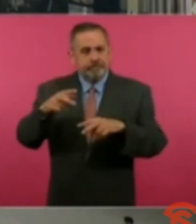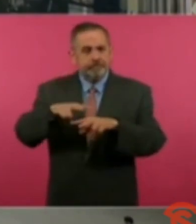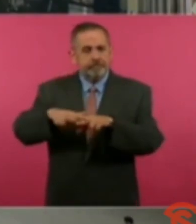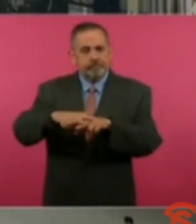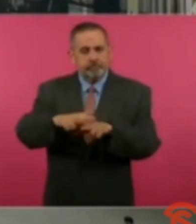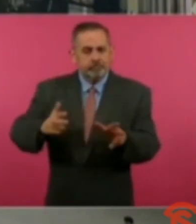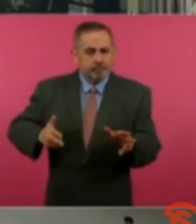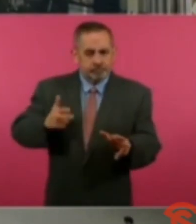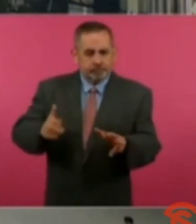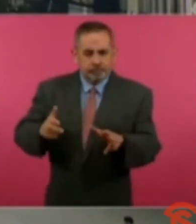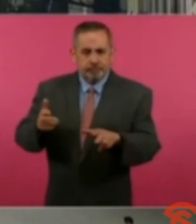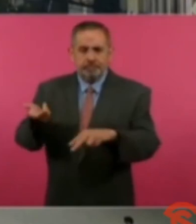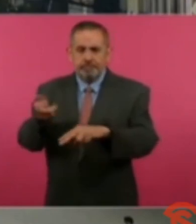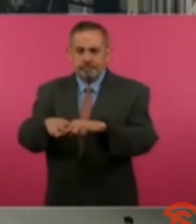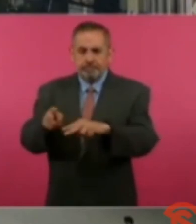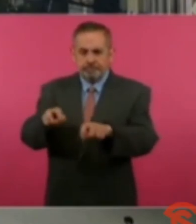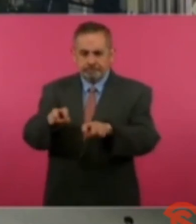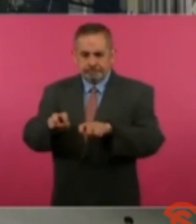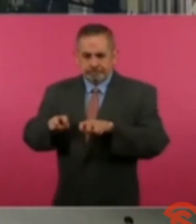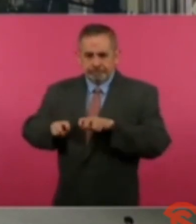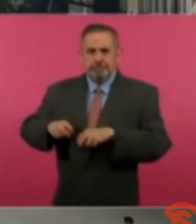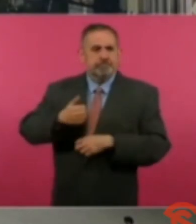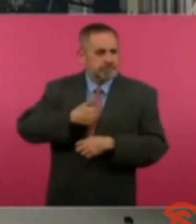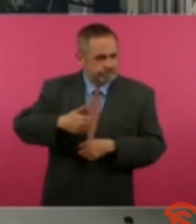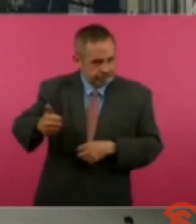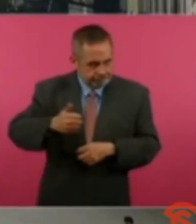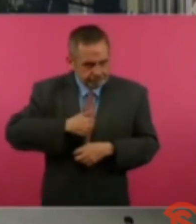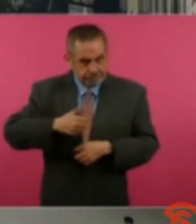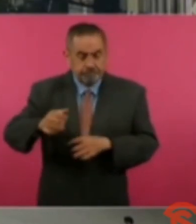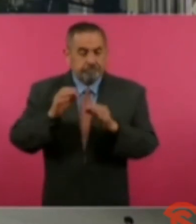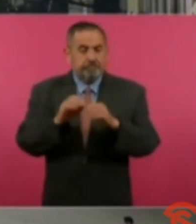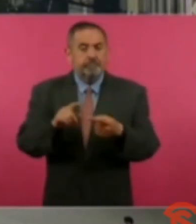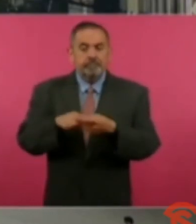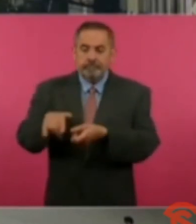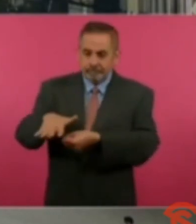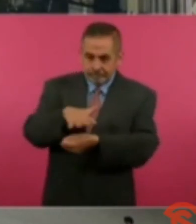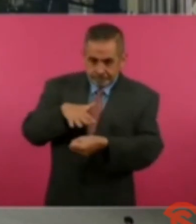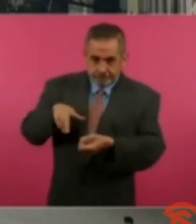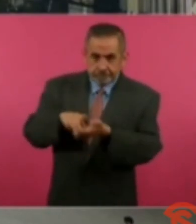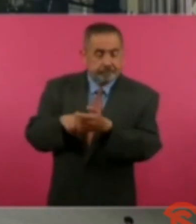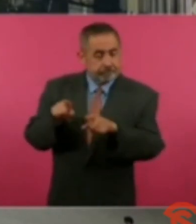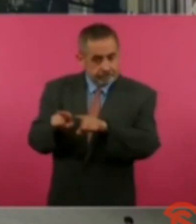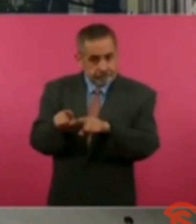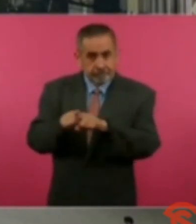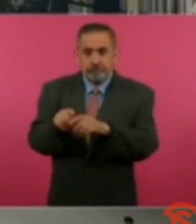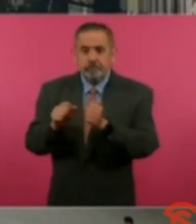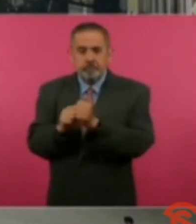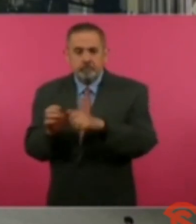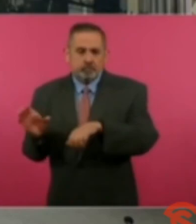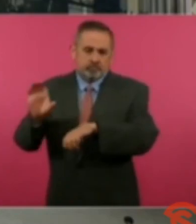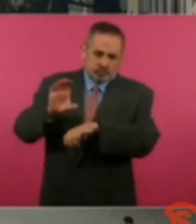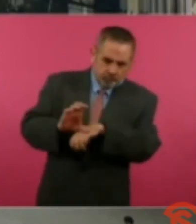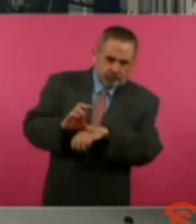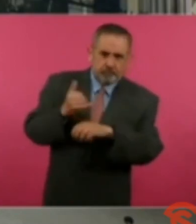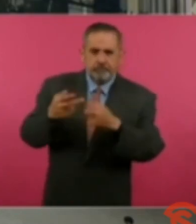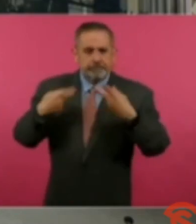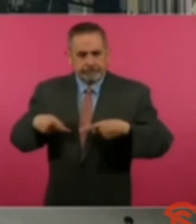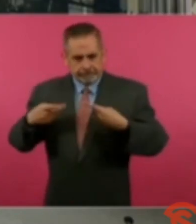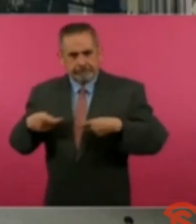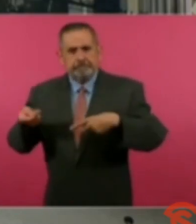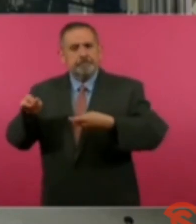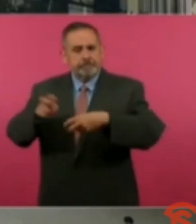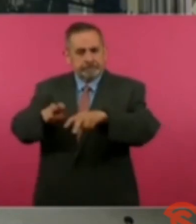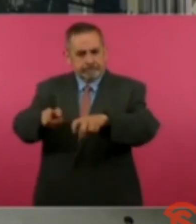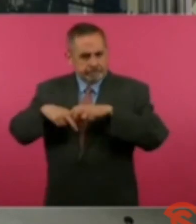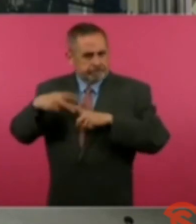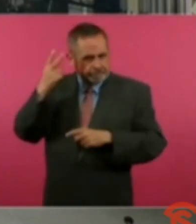Con esta estrategia que se está realizando, está el corredor del Istmo, que va a ser de carga de pasajeros, el Tren Maya,